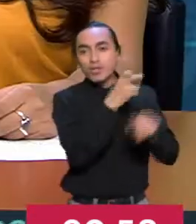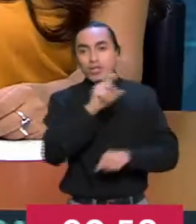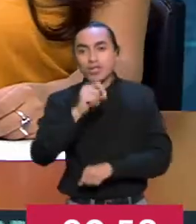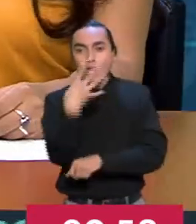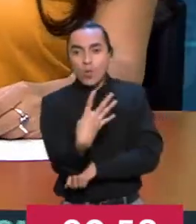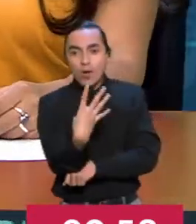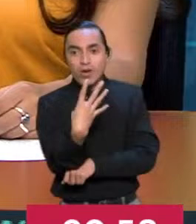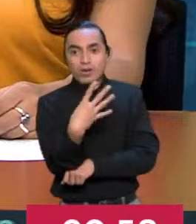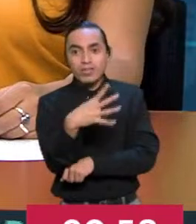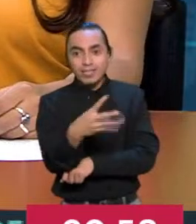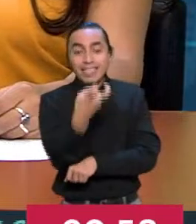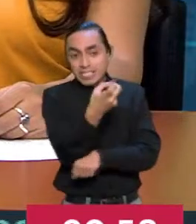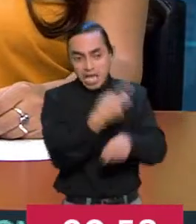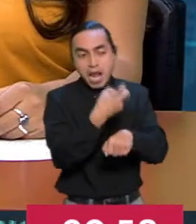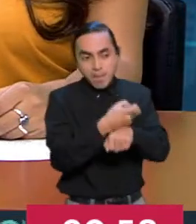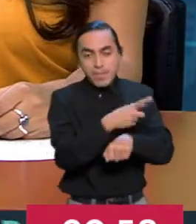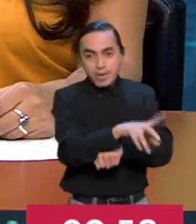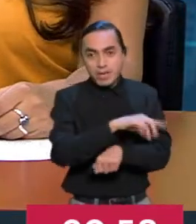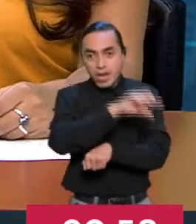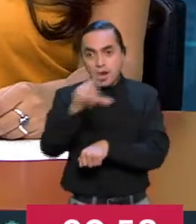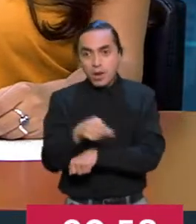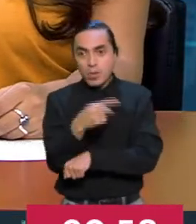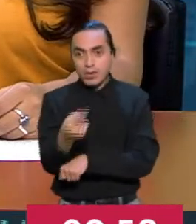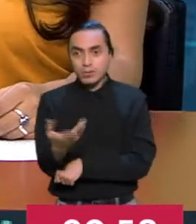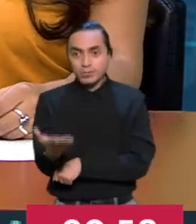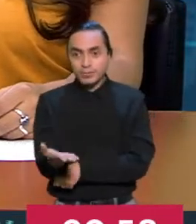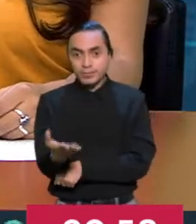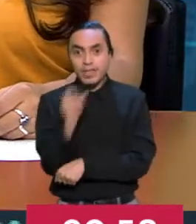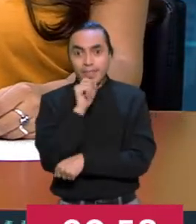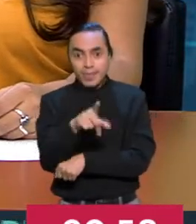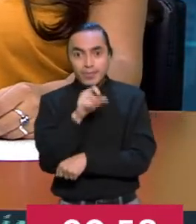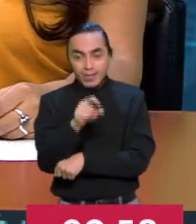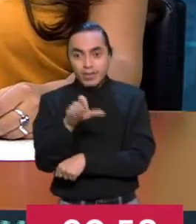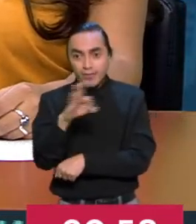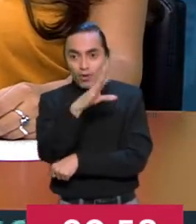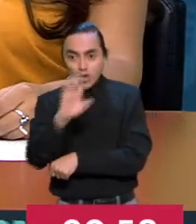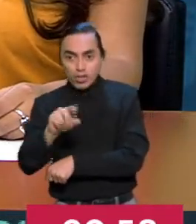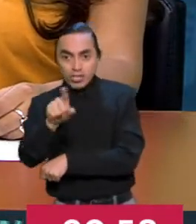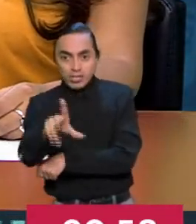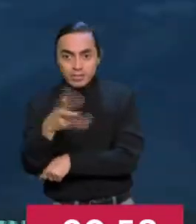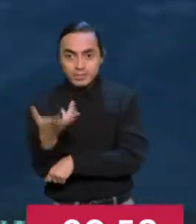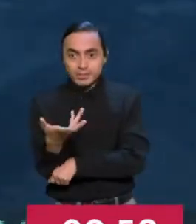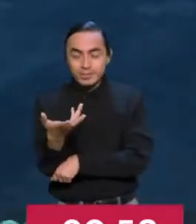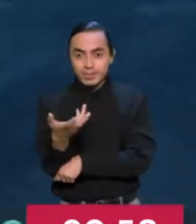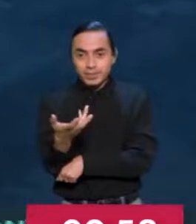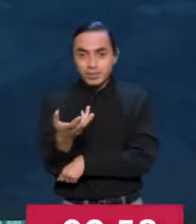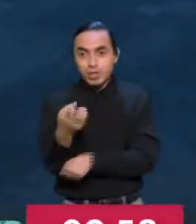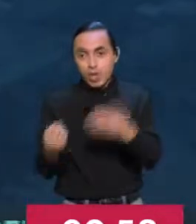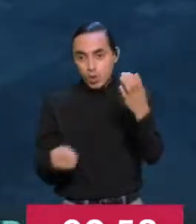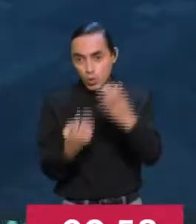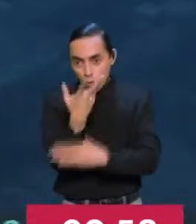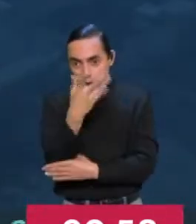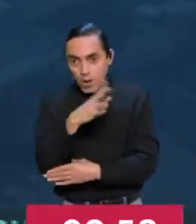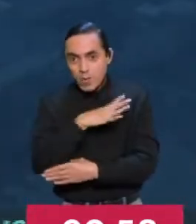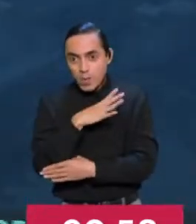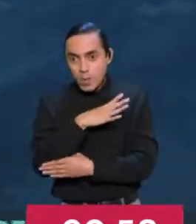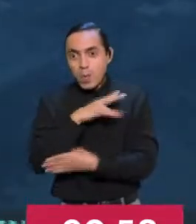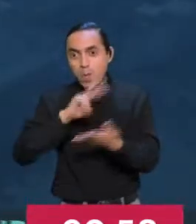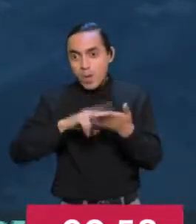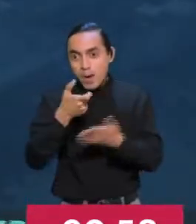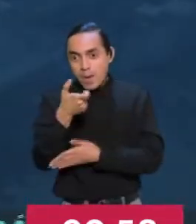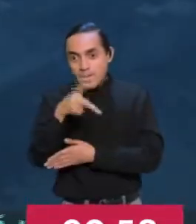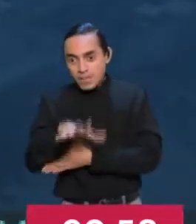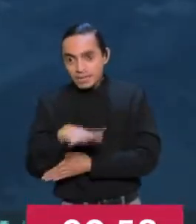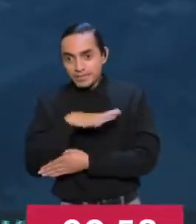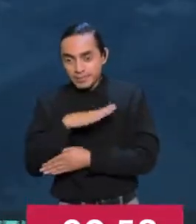del 74 es la primera edición. Luego, también el mismo fondo saca bajo Sensontle una nueva edición un poquito más económica, en un formato